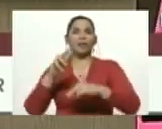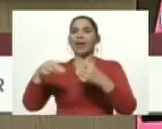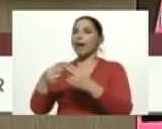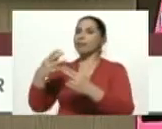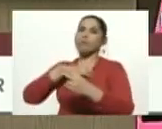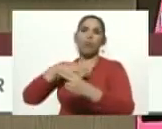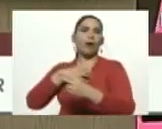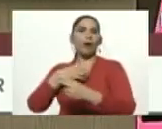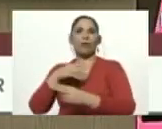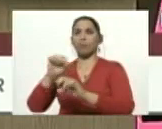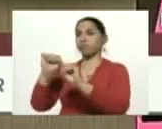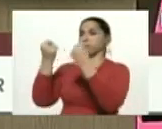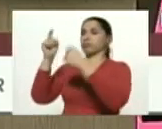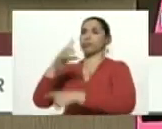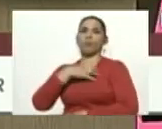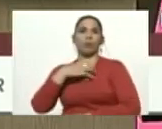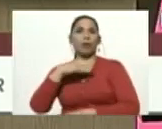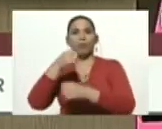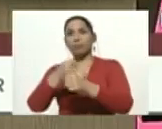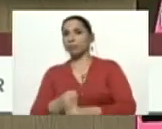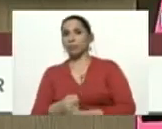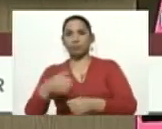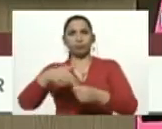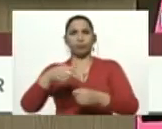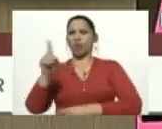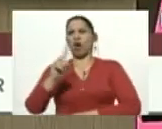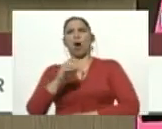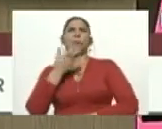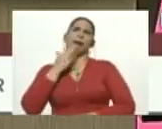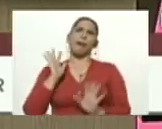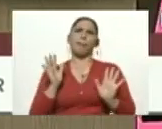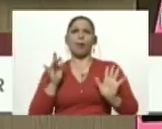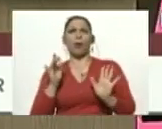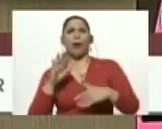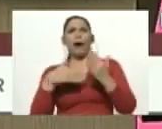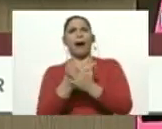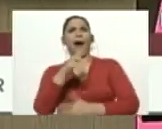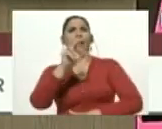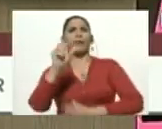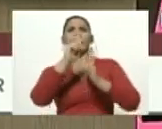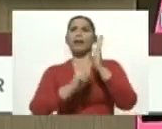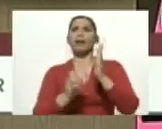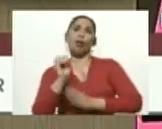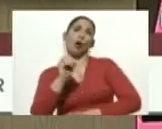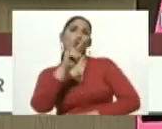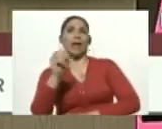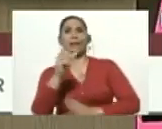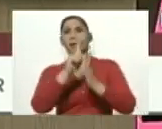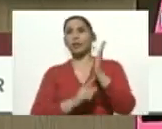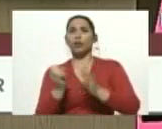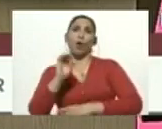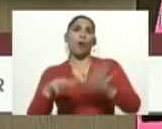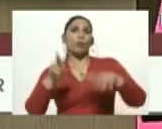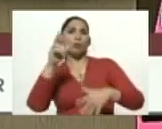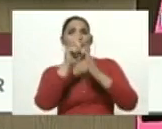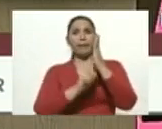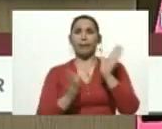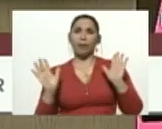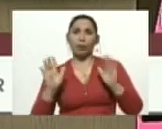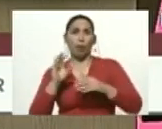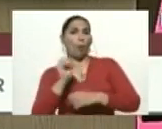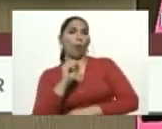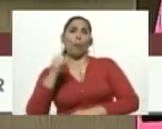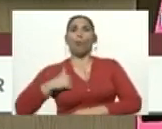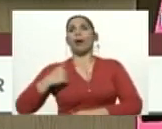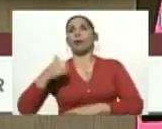puede condicionar en las estaciones, no, vamos a colocarle hasta 30 litros, o hasta 20 litros, o hasta 12 litros, o hasta